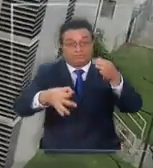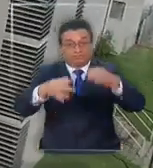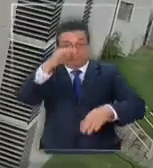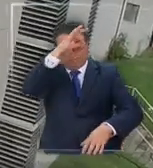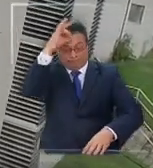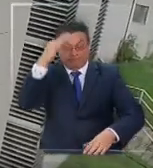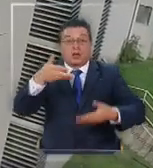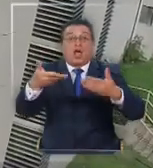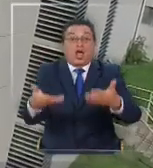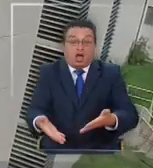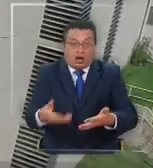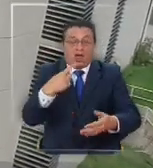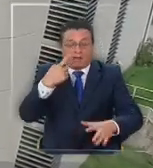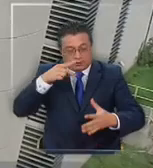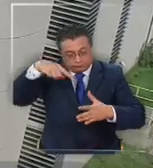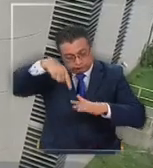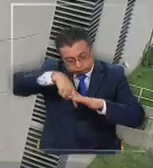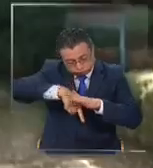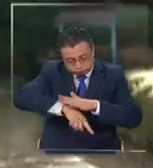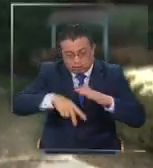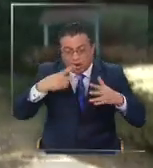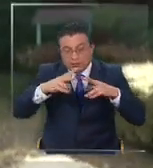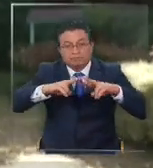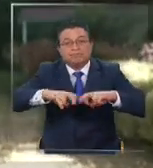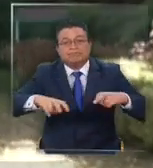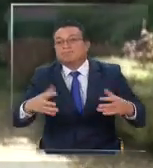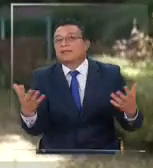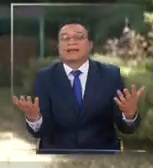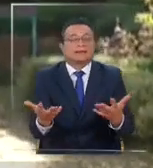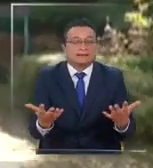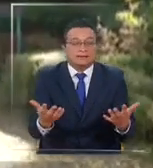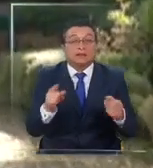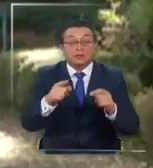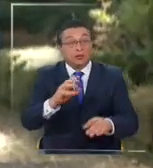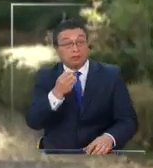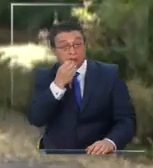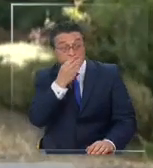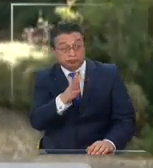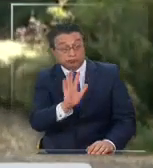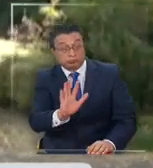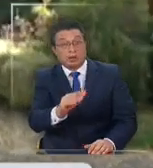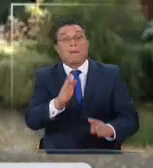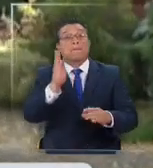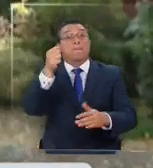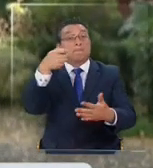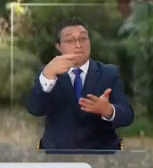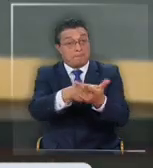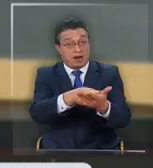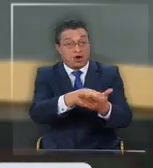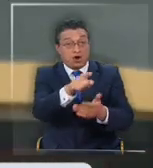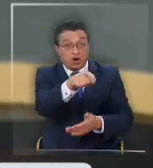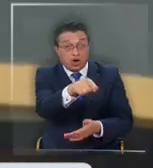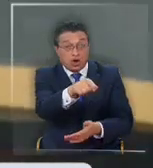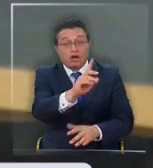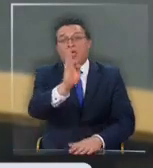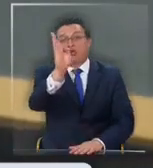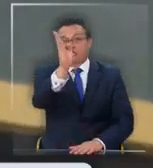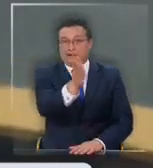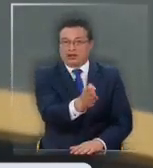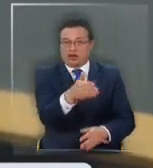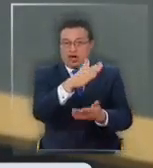que revisar el fondo del recurso de protección y en tanto no se pronuncie los pagos de la conjetura seguirán